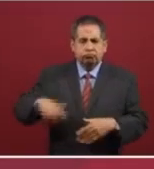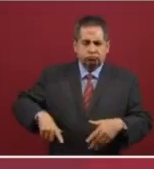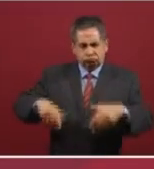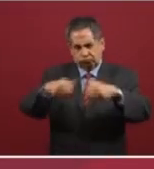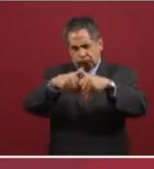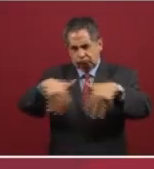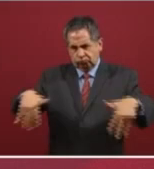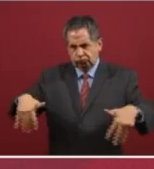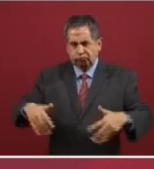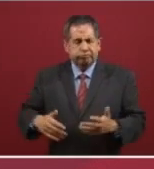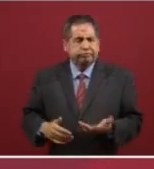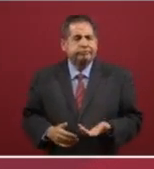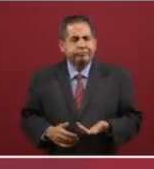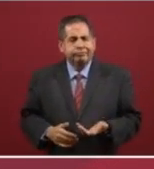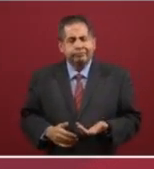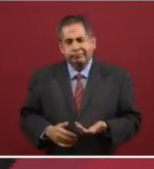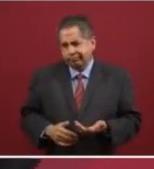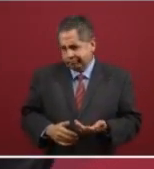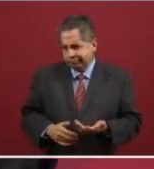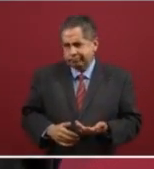va a